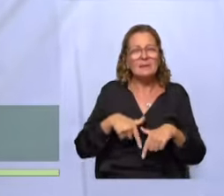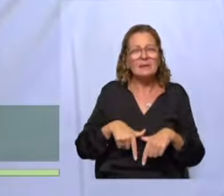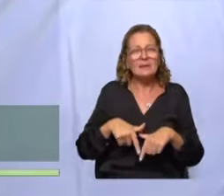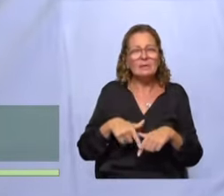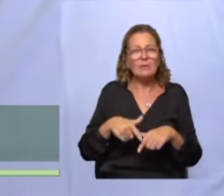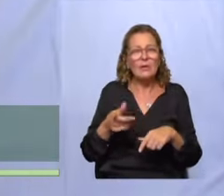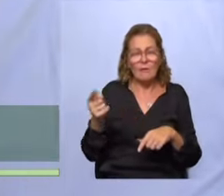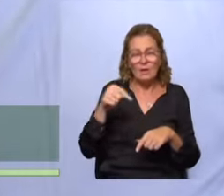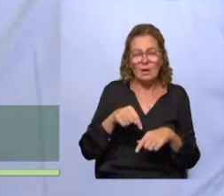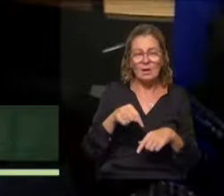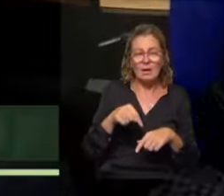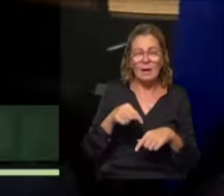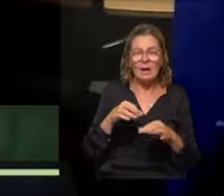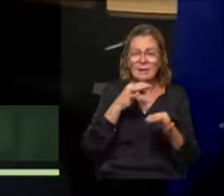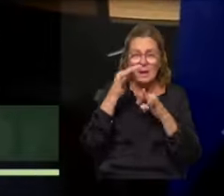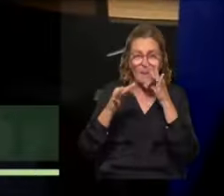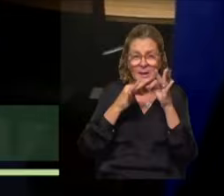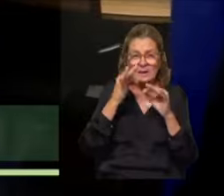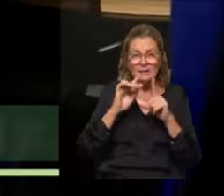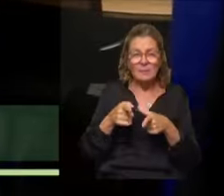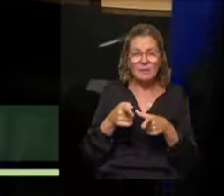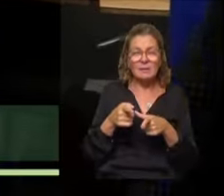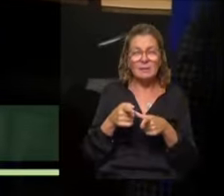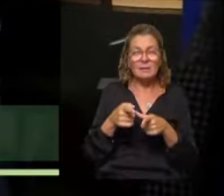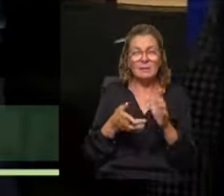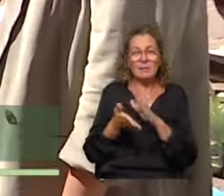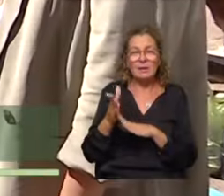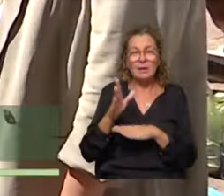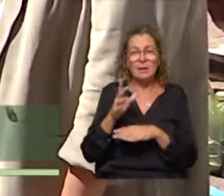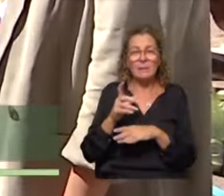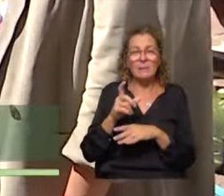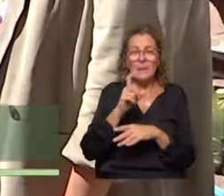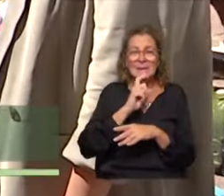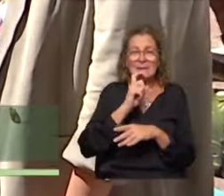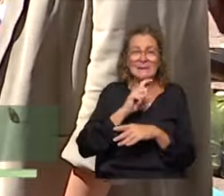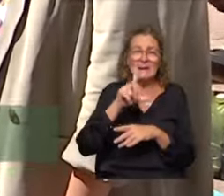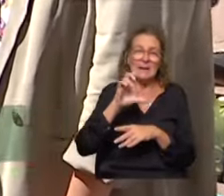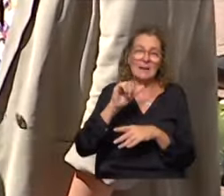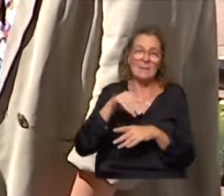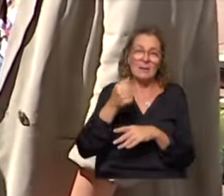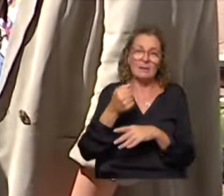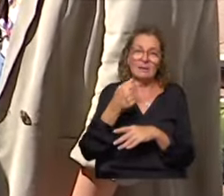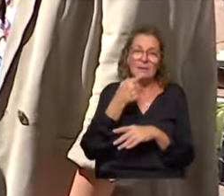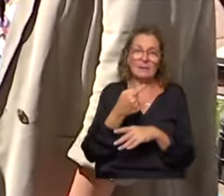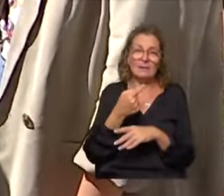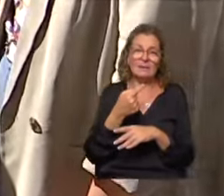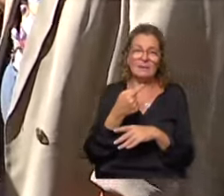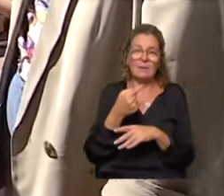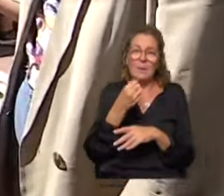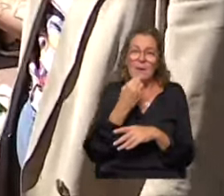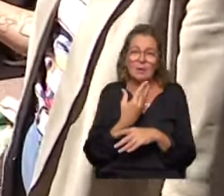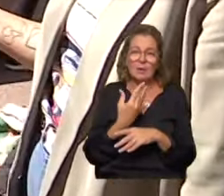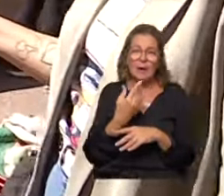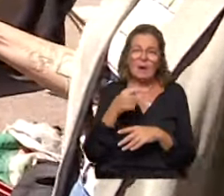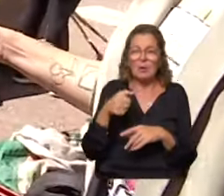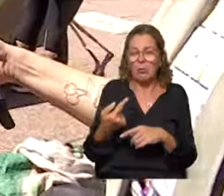se presente y dé explicaciones. De mentir de lema, ¿no? De que, bueno, él sale diciendo de que han mejorado y que